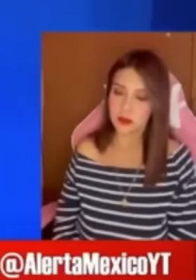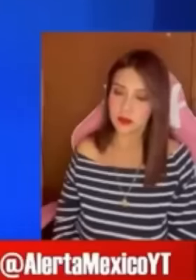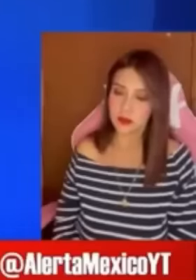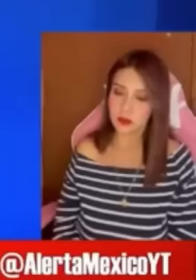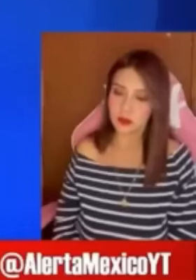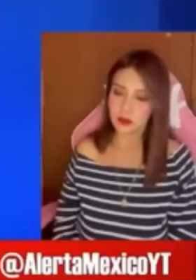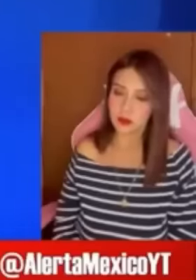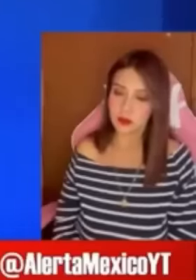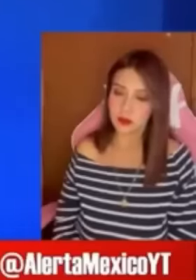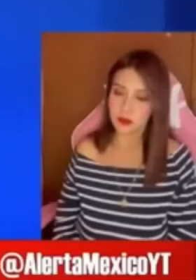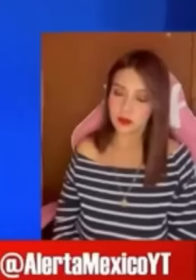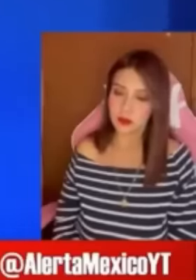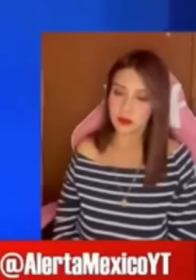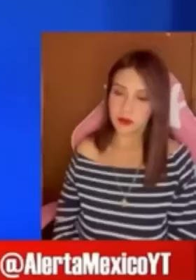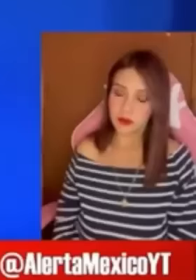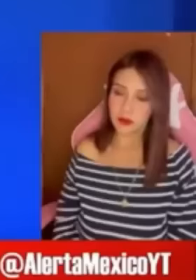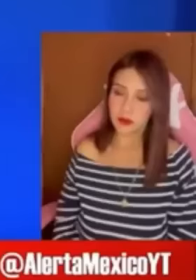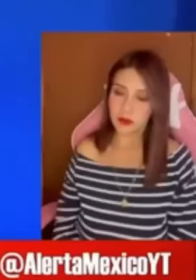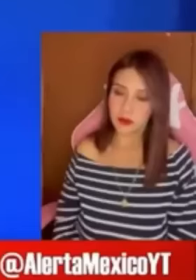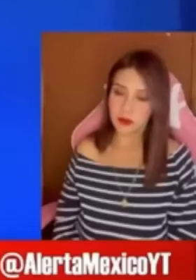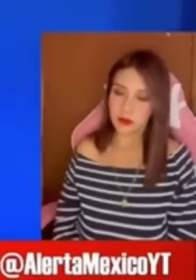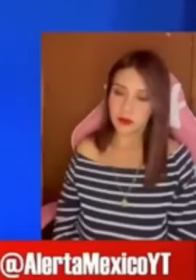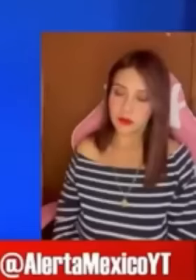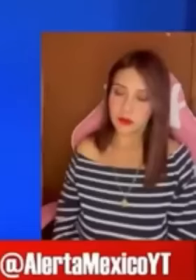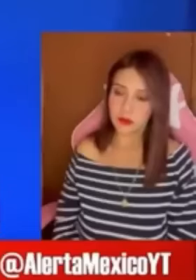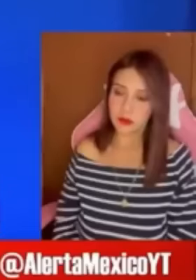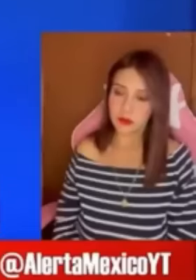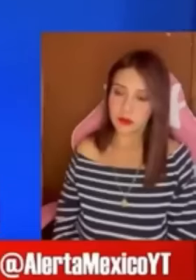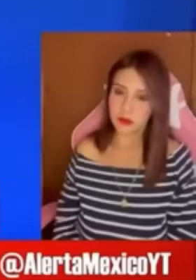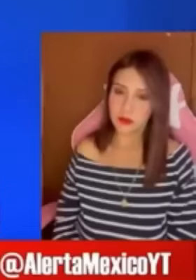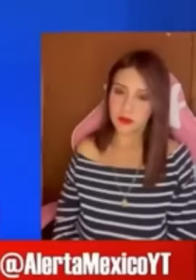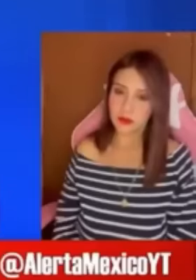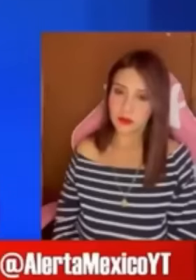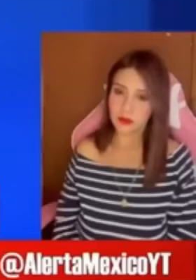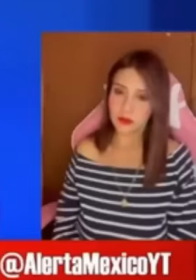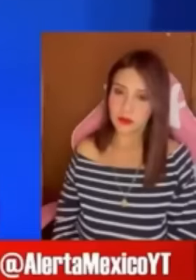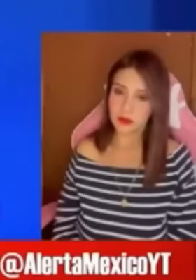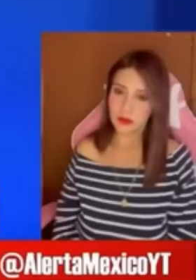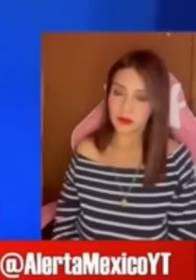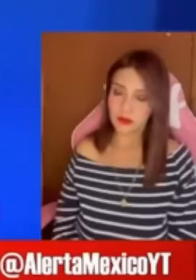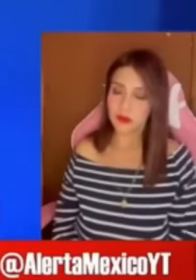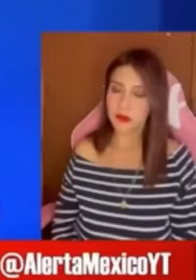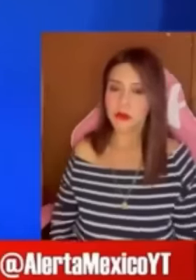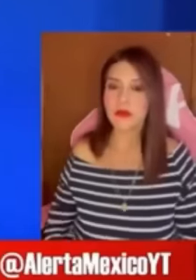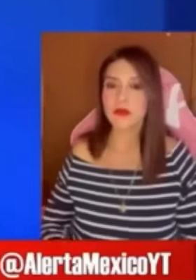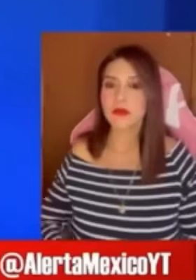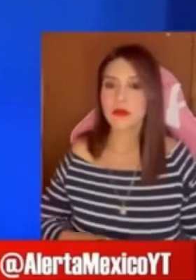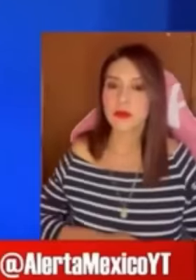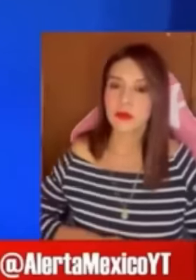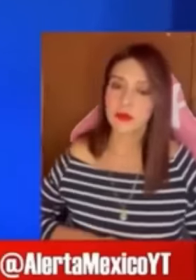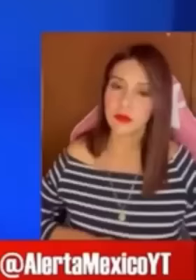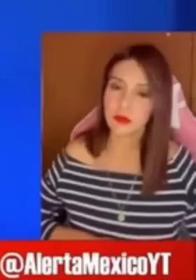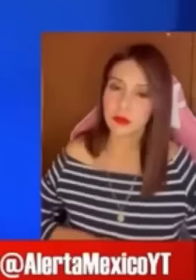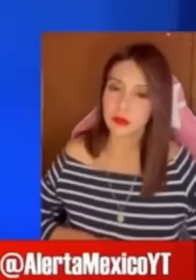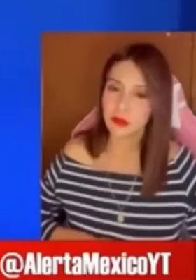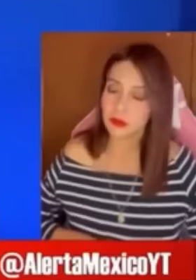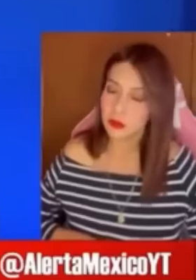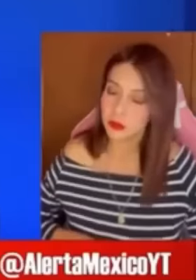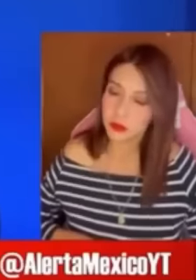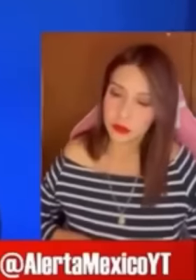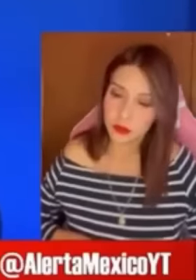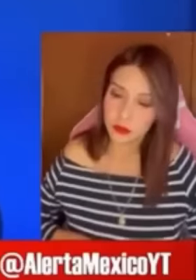con Pompeo y Pachi Poloni, que era el abogado entonces de presidente Trump, muy buen tipo, por cierto, un tipo